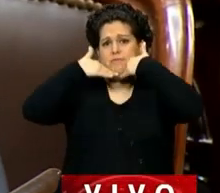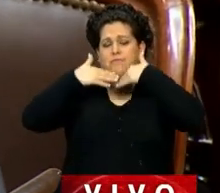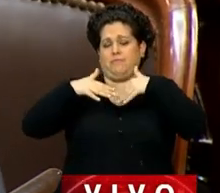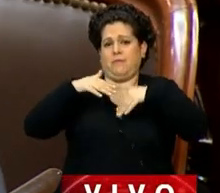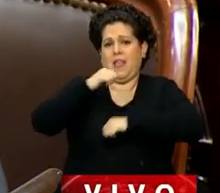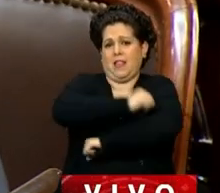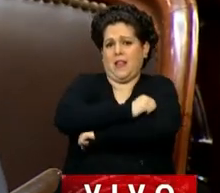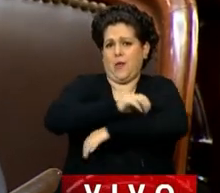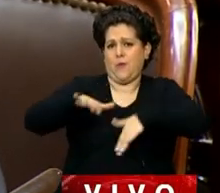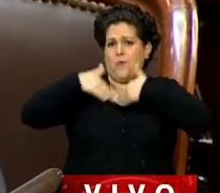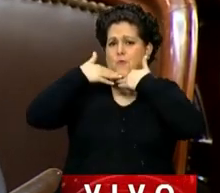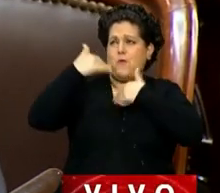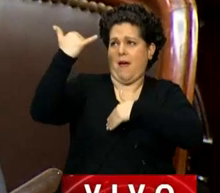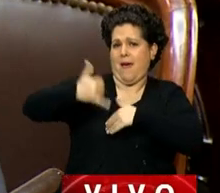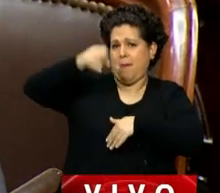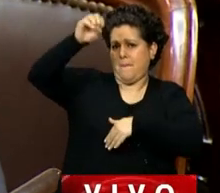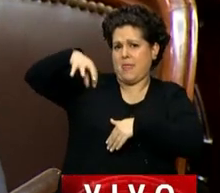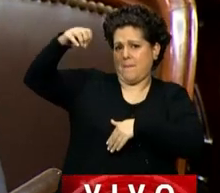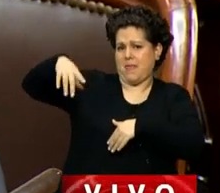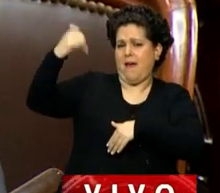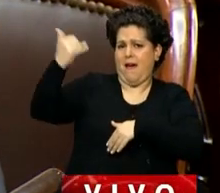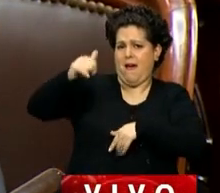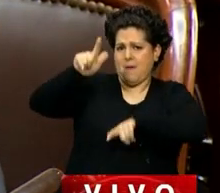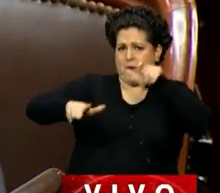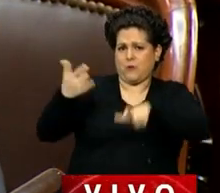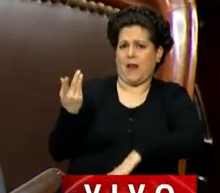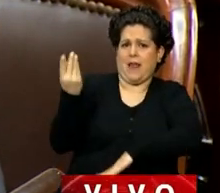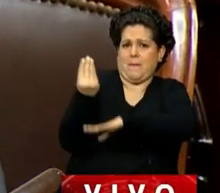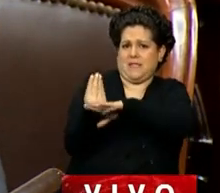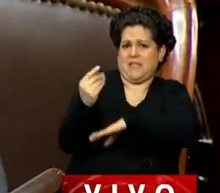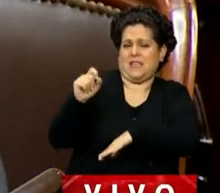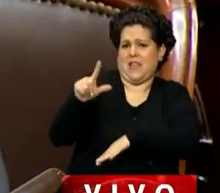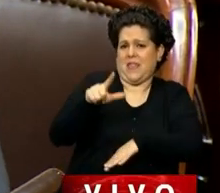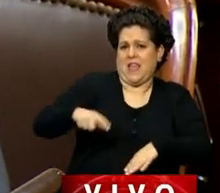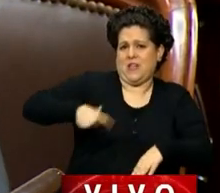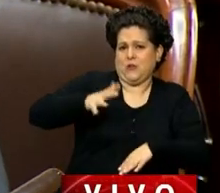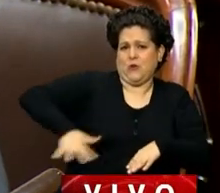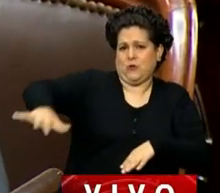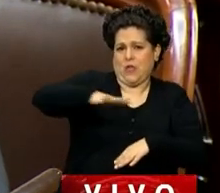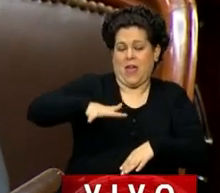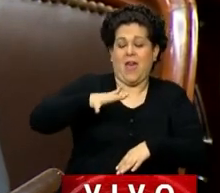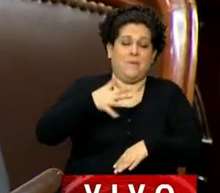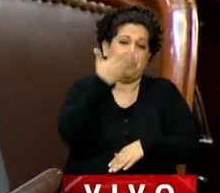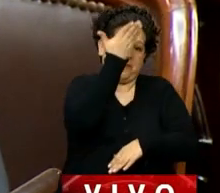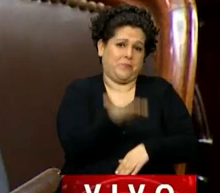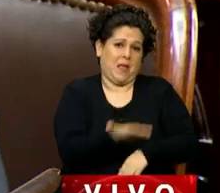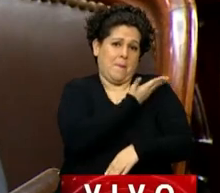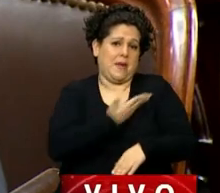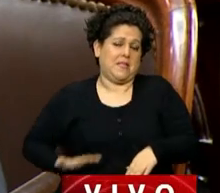reflejada una tercera parte de la Argentina, señor exdiputado Massa, que hoy lo viene a